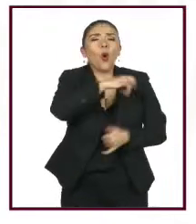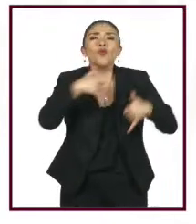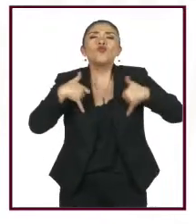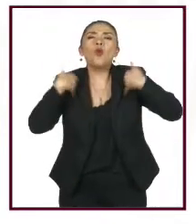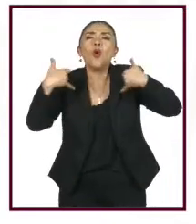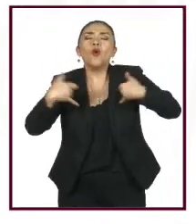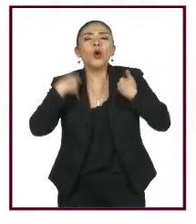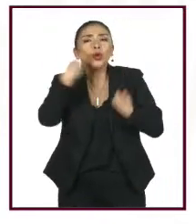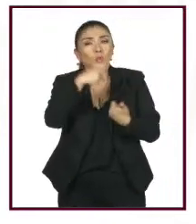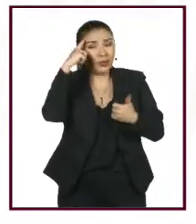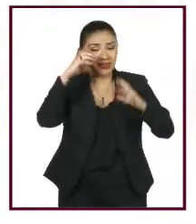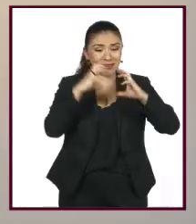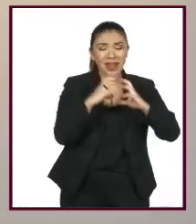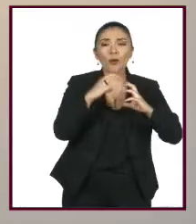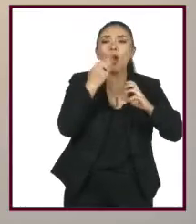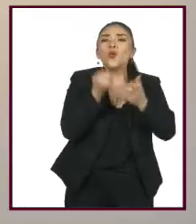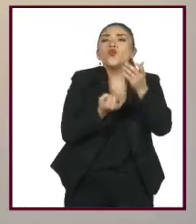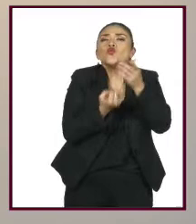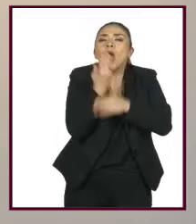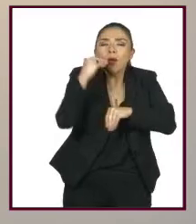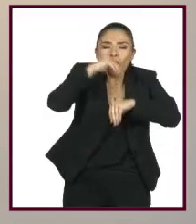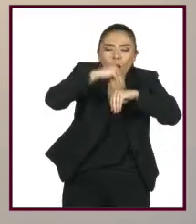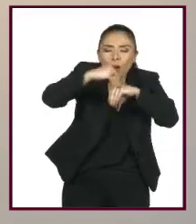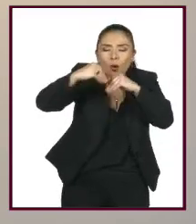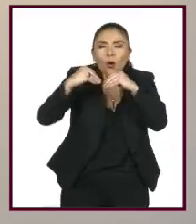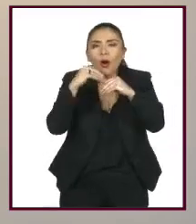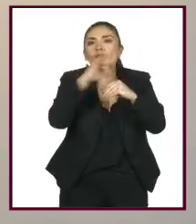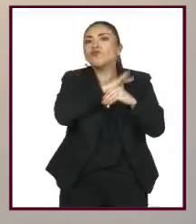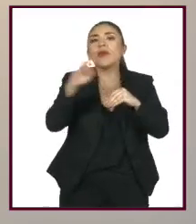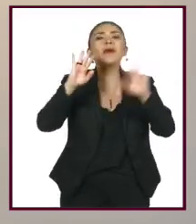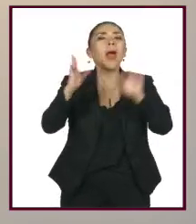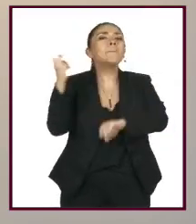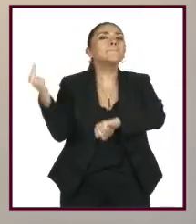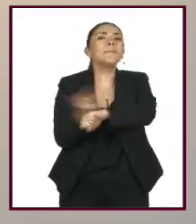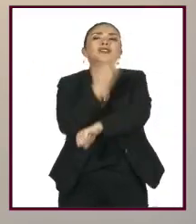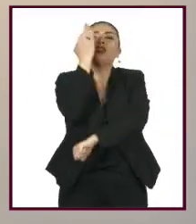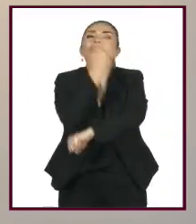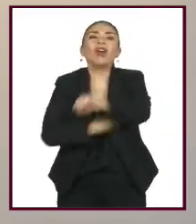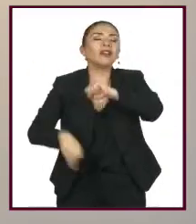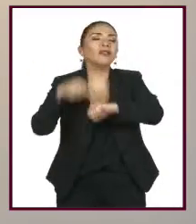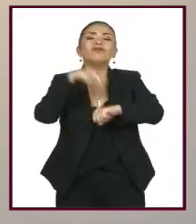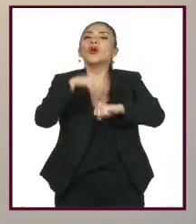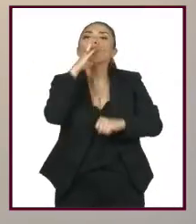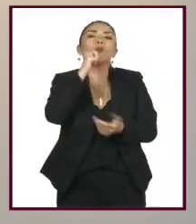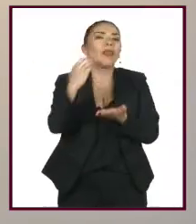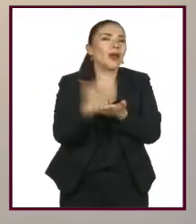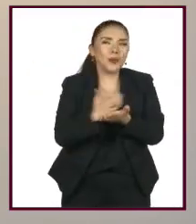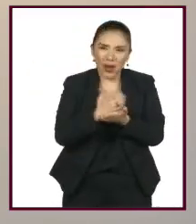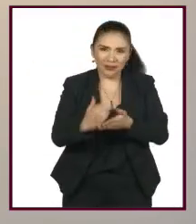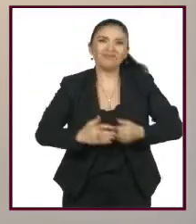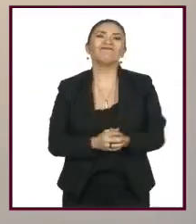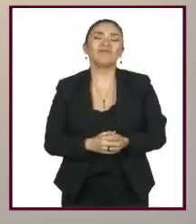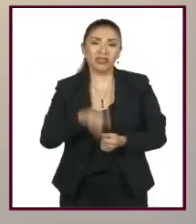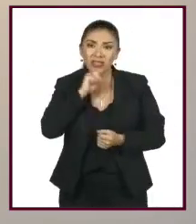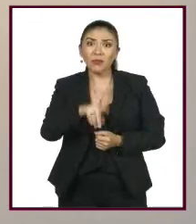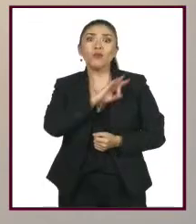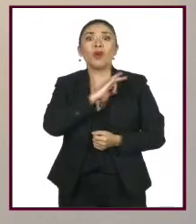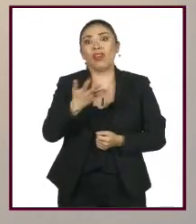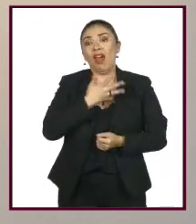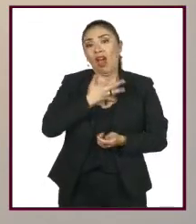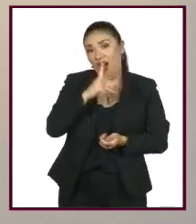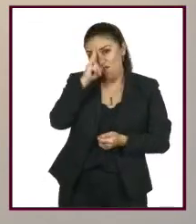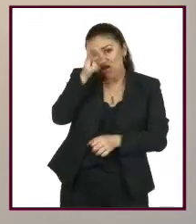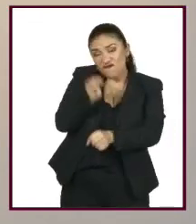edad, el cerebro está en desarrollo, los efectos pueden ser irreversibles y mucho mayores. También puede haber violencia,